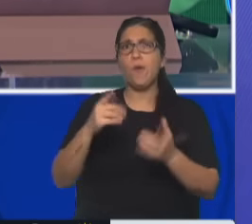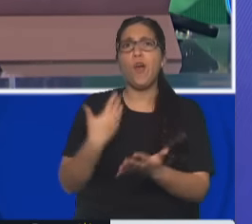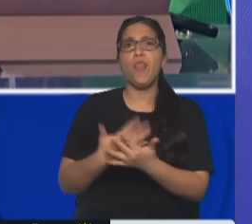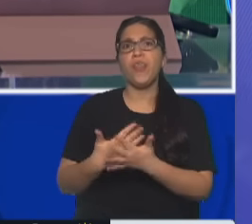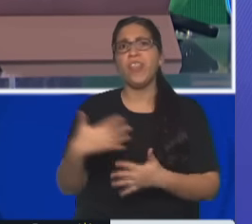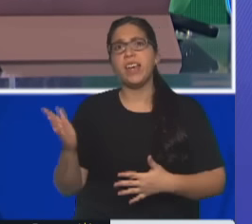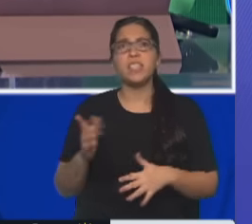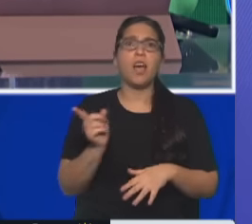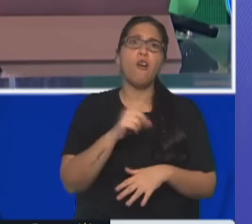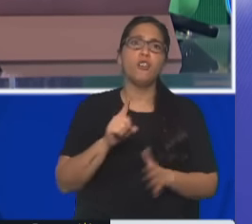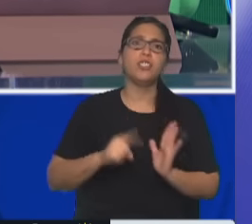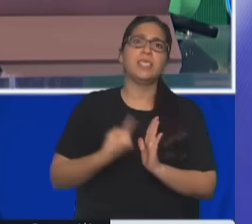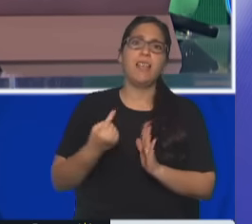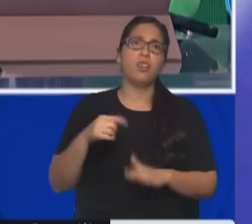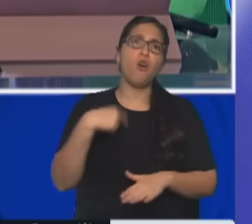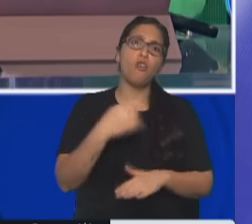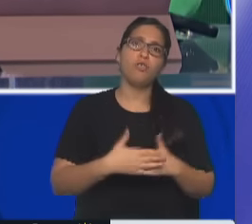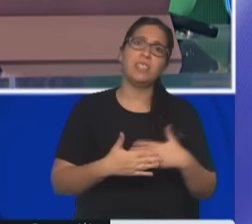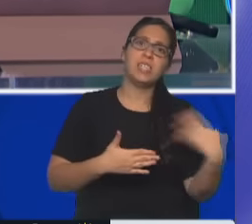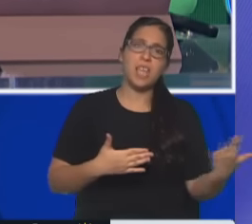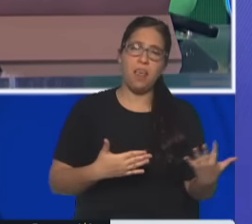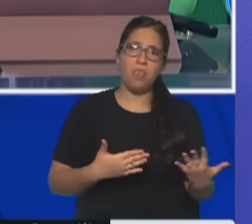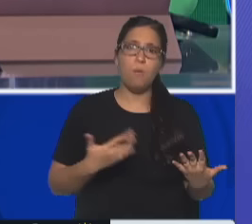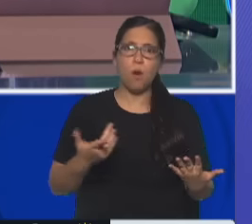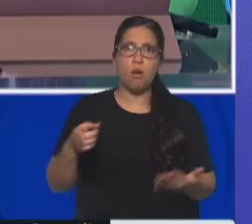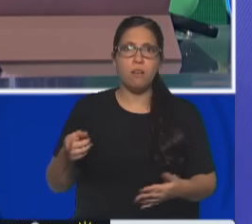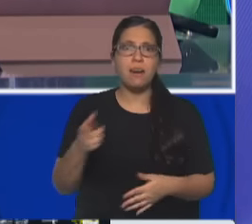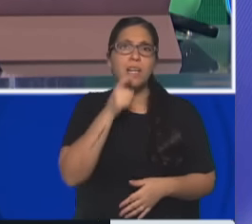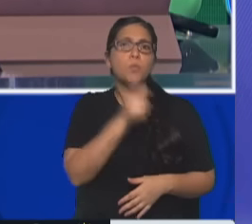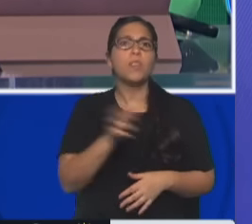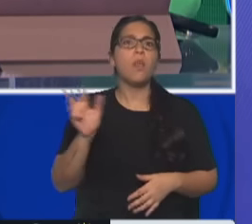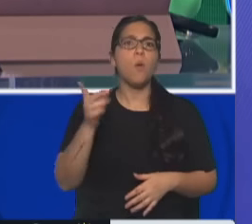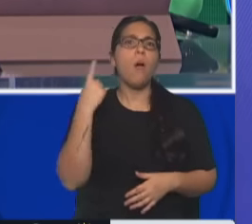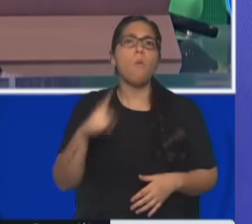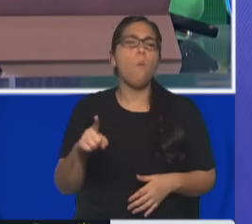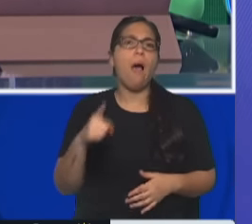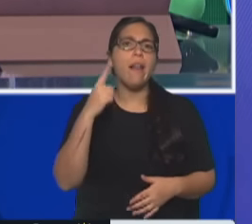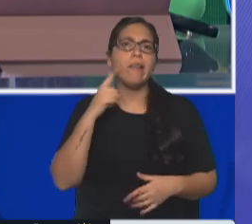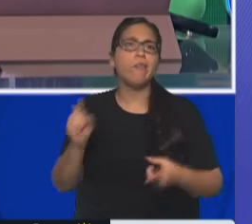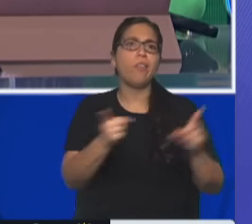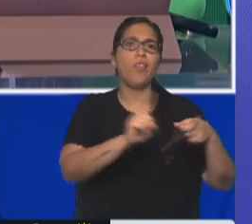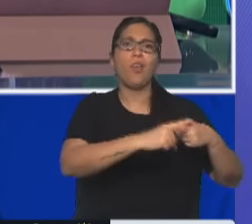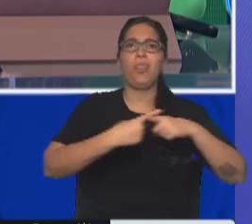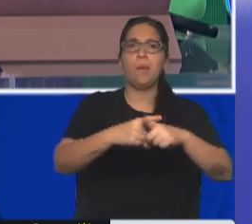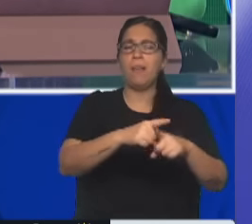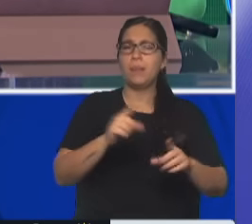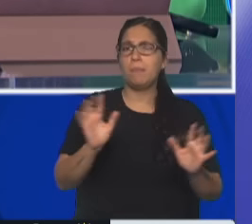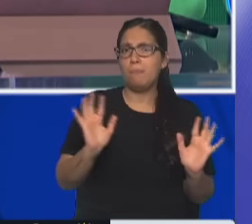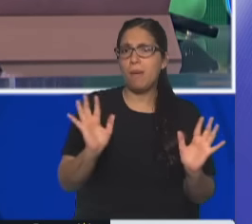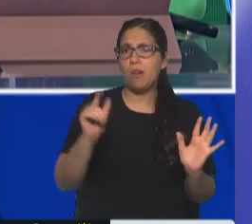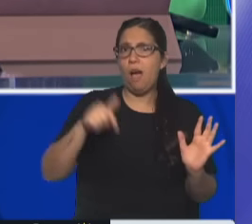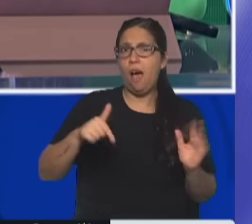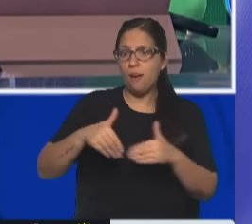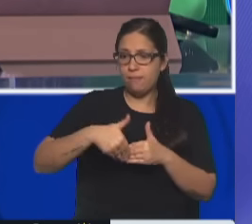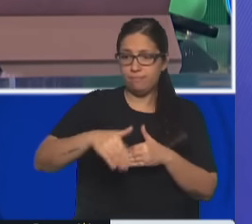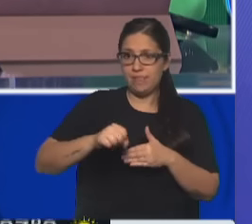más al centro y quienes están más a la izquierda, de cuál tenía que ser la respuesta de Lula. Pero sin duda, Pablo, va a ser un desafío de cara a la